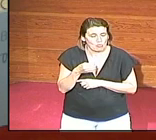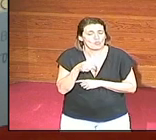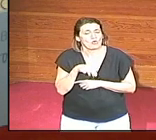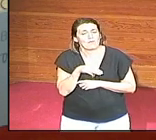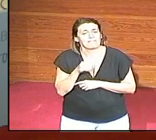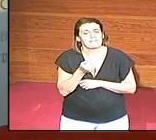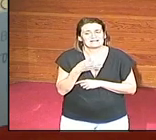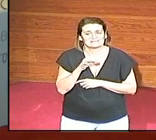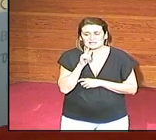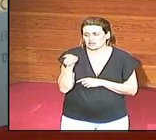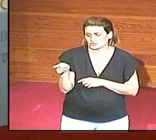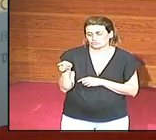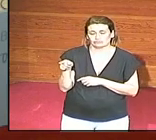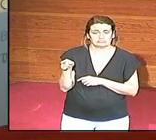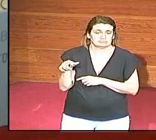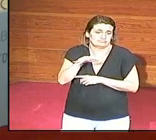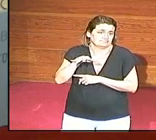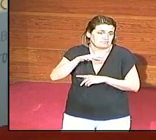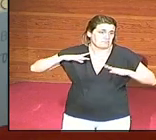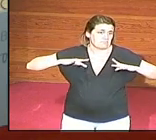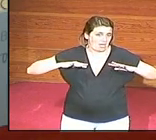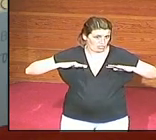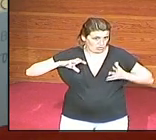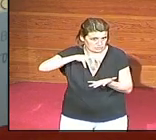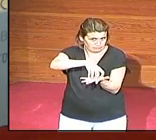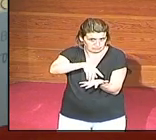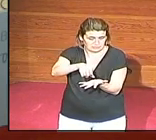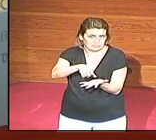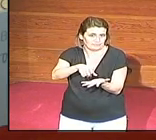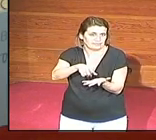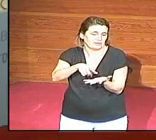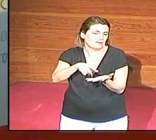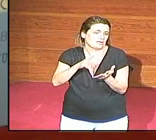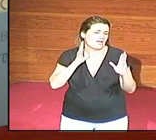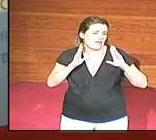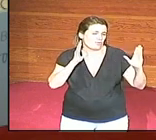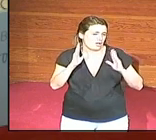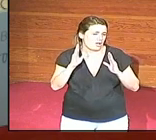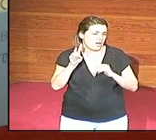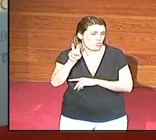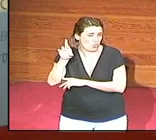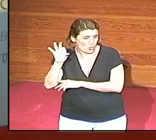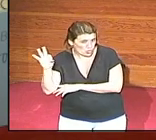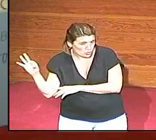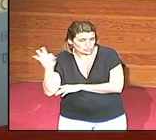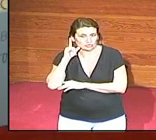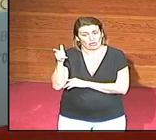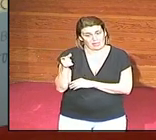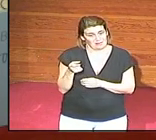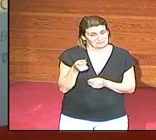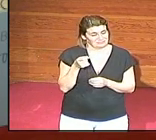Esto es un complejo vacacional de estos de la época de la Unión Soviética, donde se mandaba a todos los